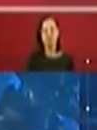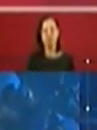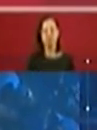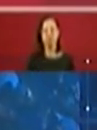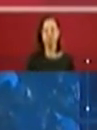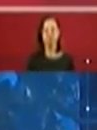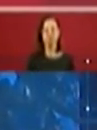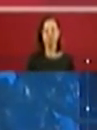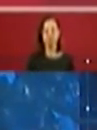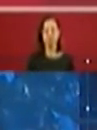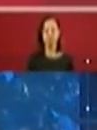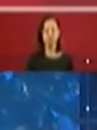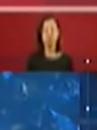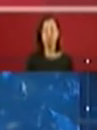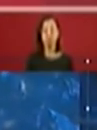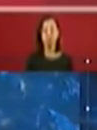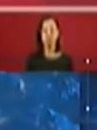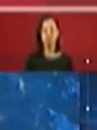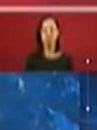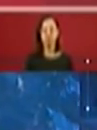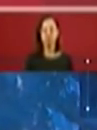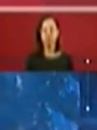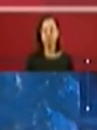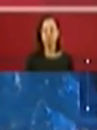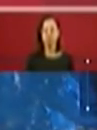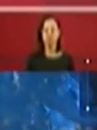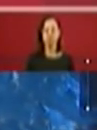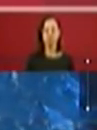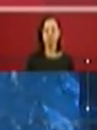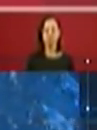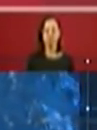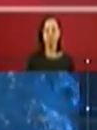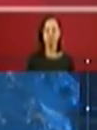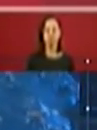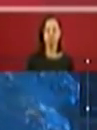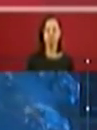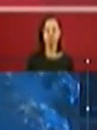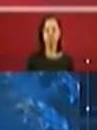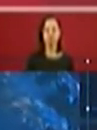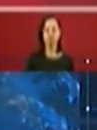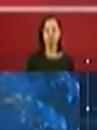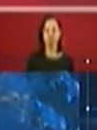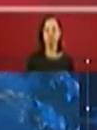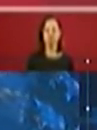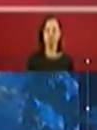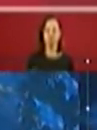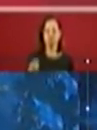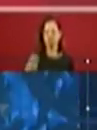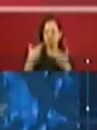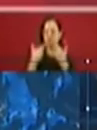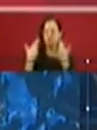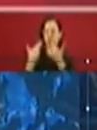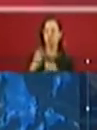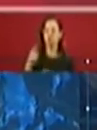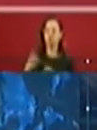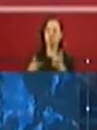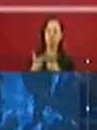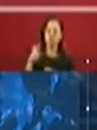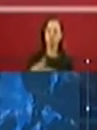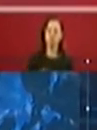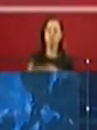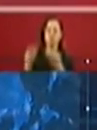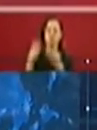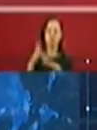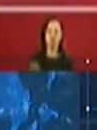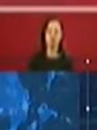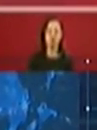crecimiento no habla y entonces crea un gabinete en el cual se va para el jefe de oficina Romo. De mujeres no quiere